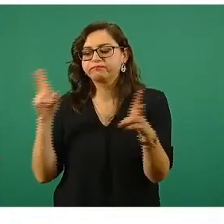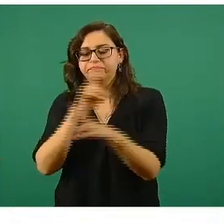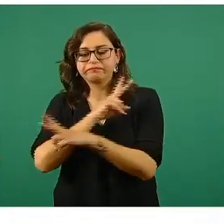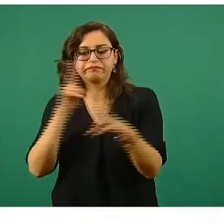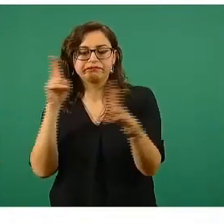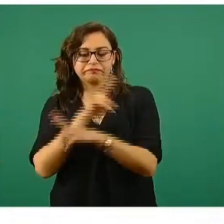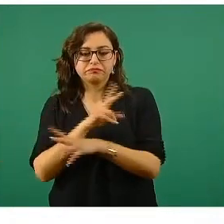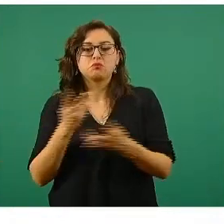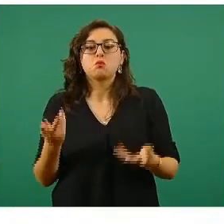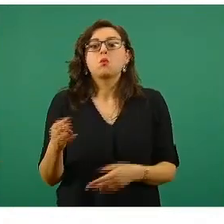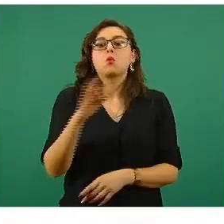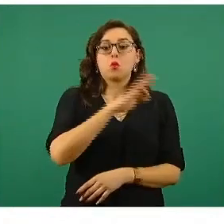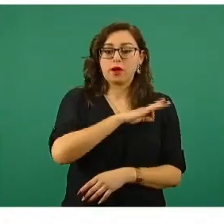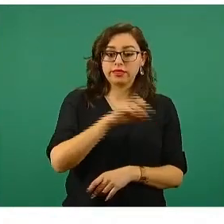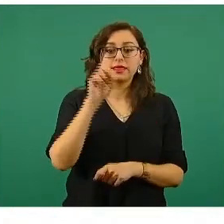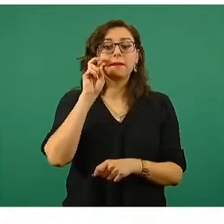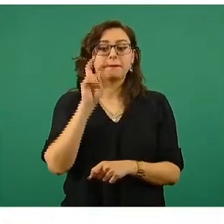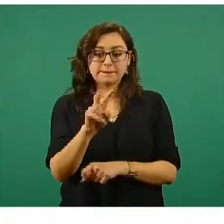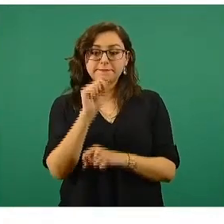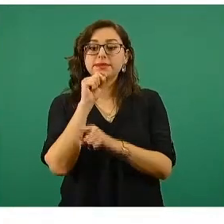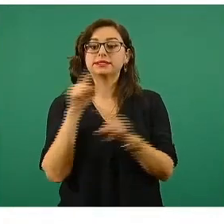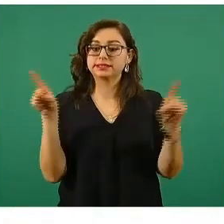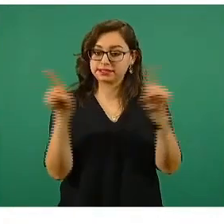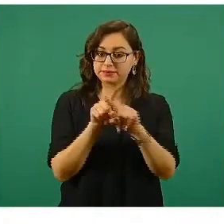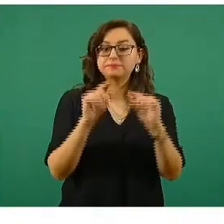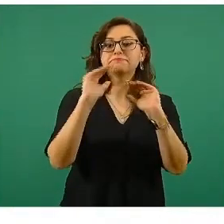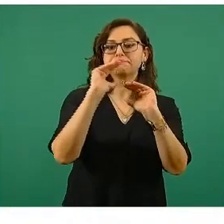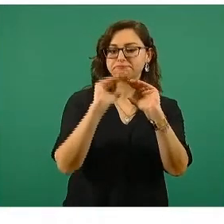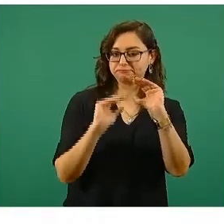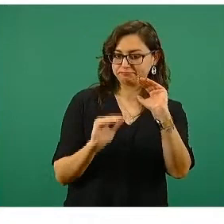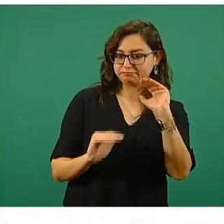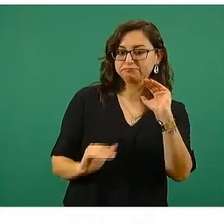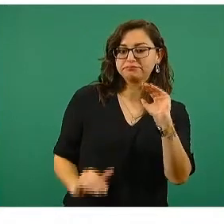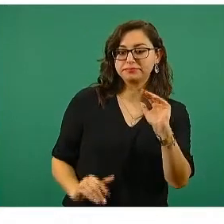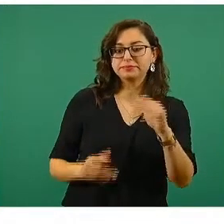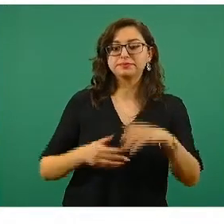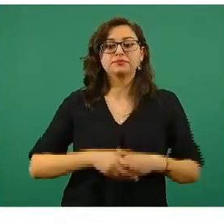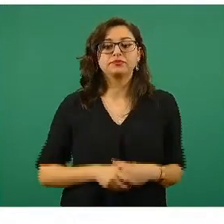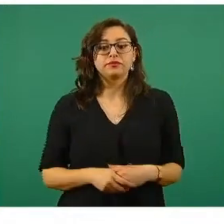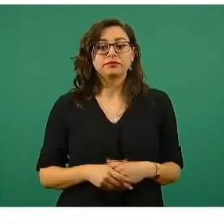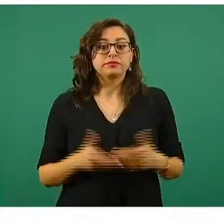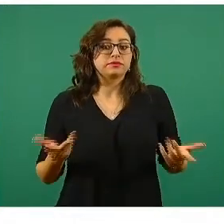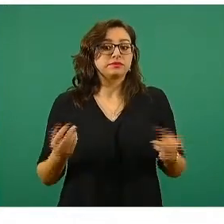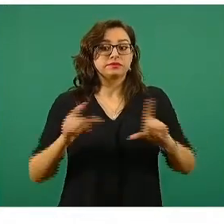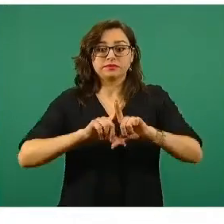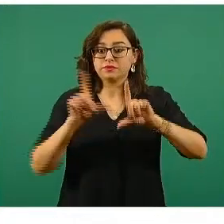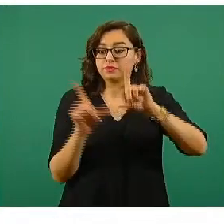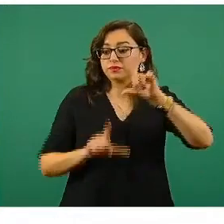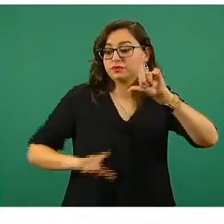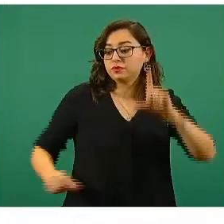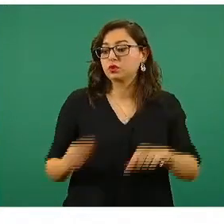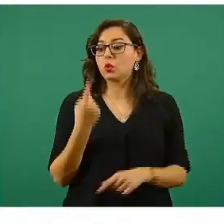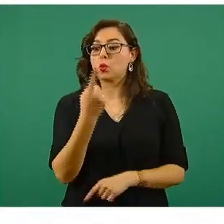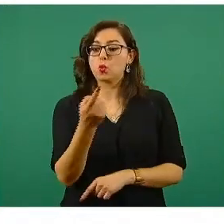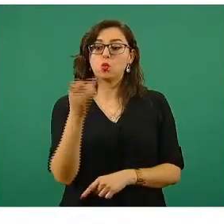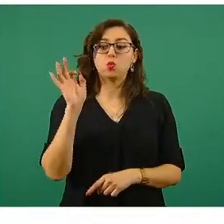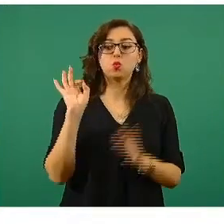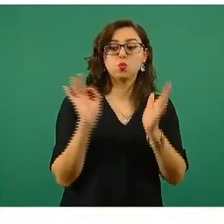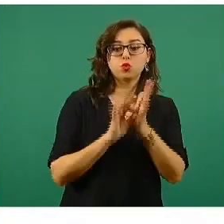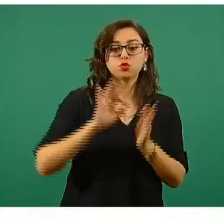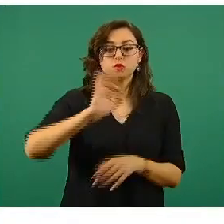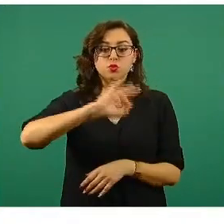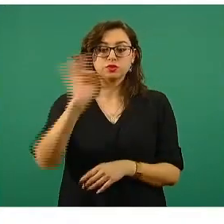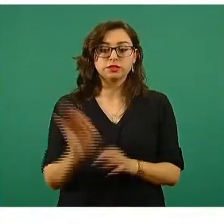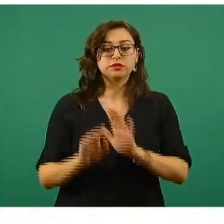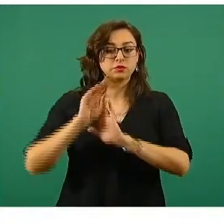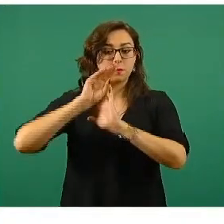que sigue el descenso en la ocupación hospitalaria. Para efectos de la media nacional, bajamos 1 punto porcentual nuevamente.